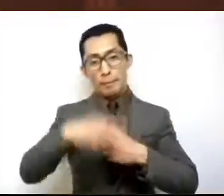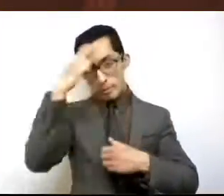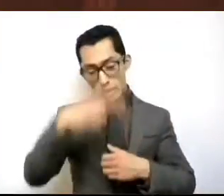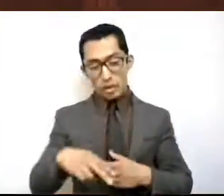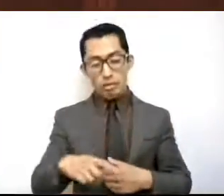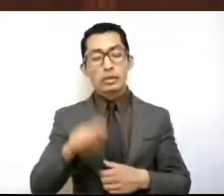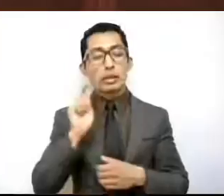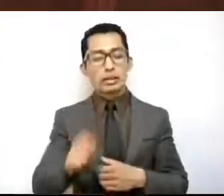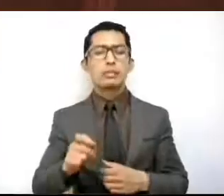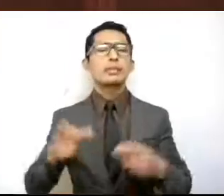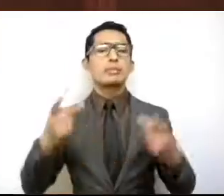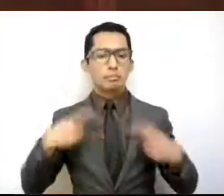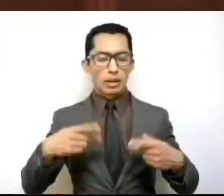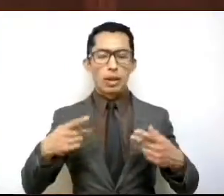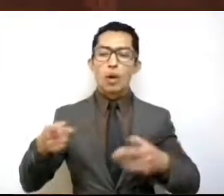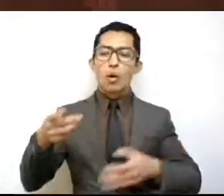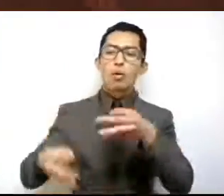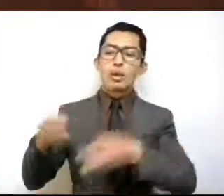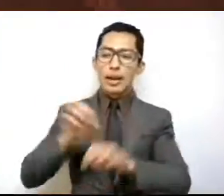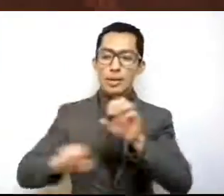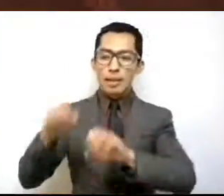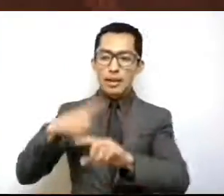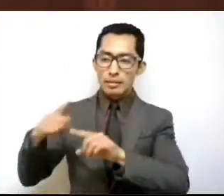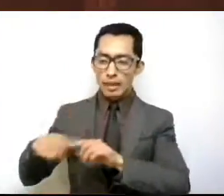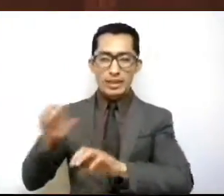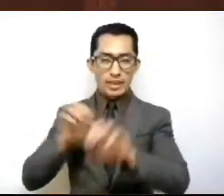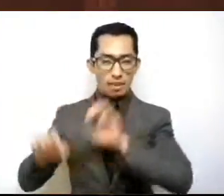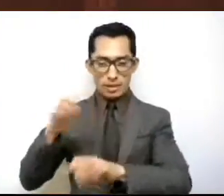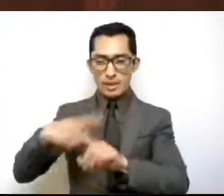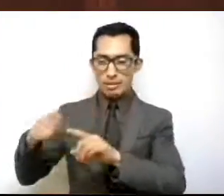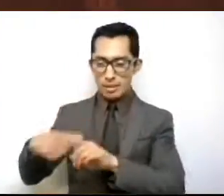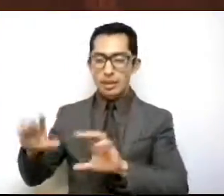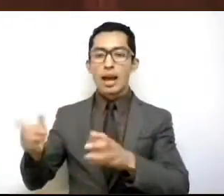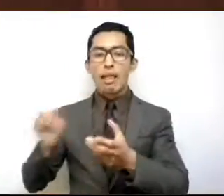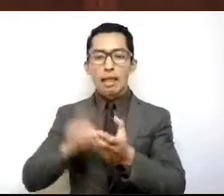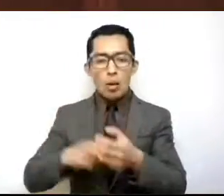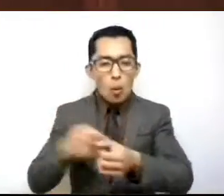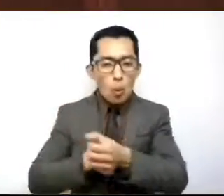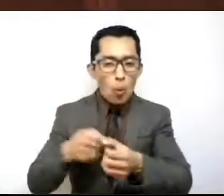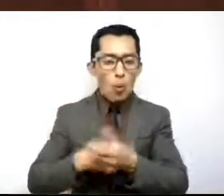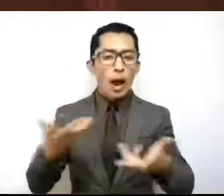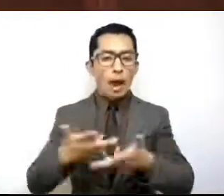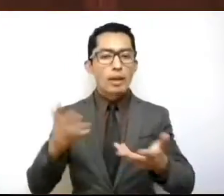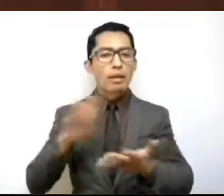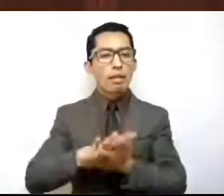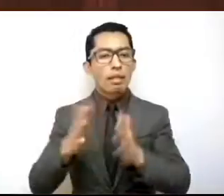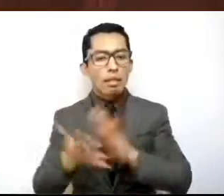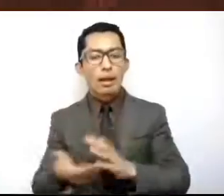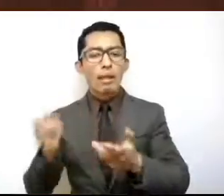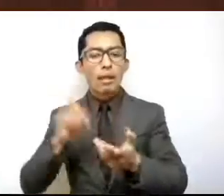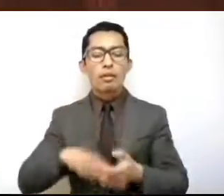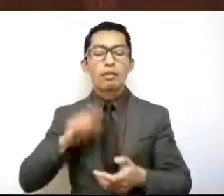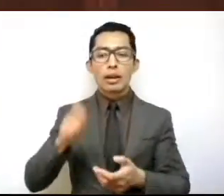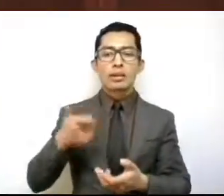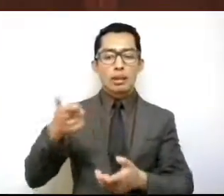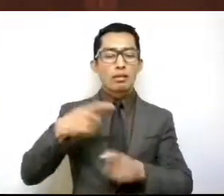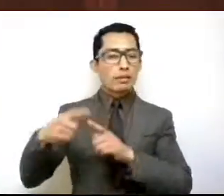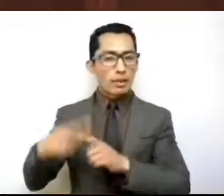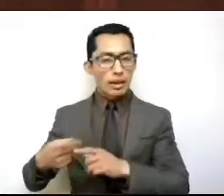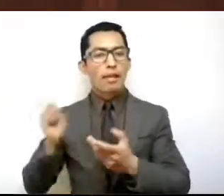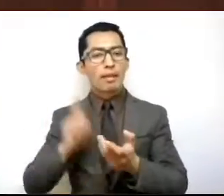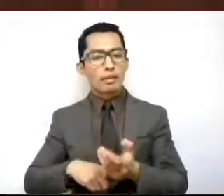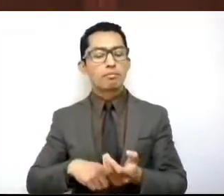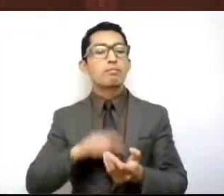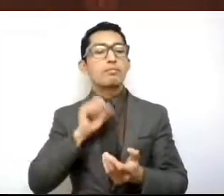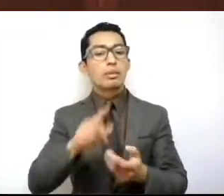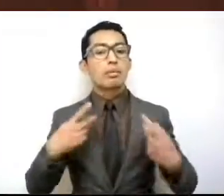que las personas jurídicas son utilizadas para cometer delitos como receptación y blanqueo de capitales, delitos contra la